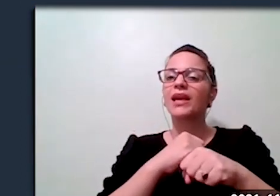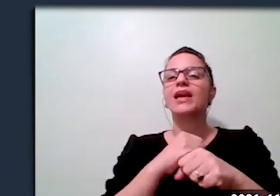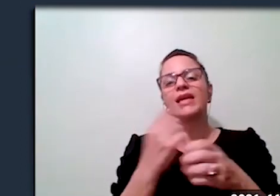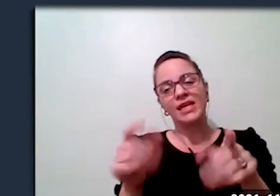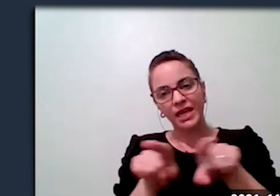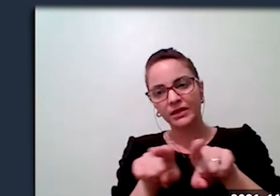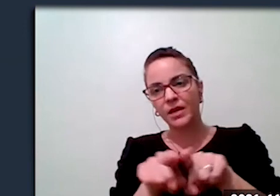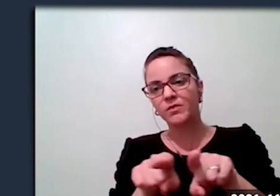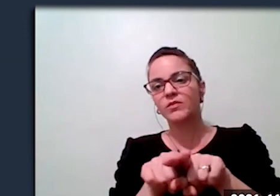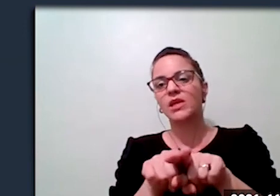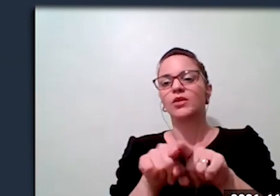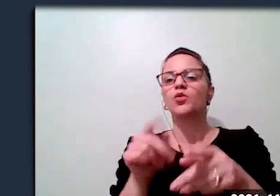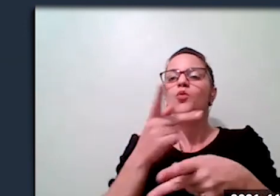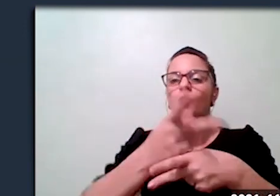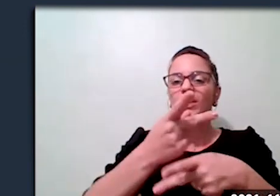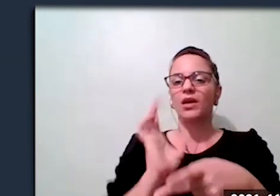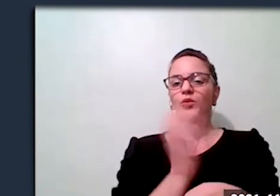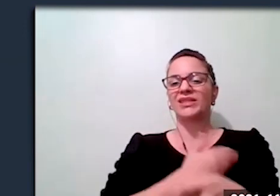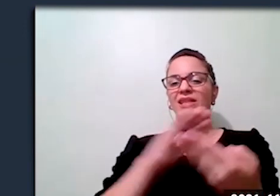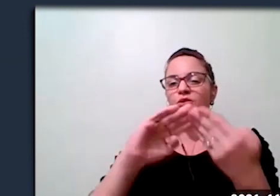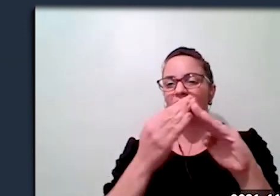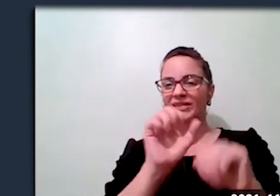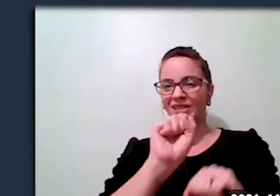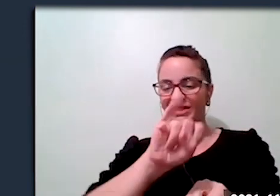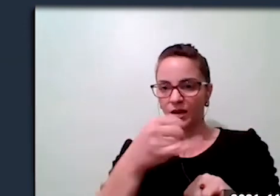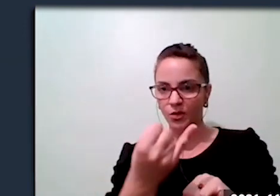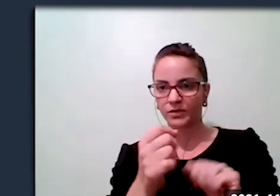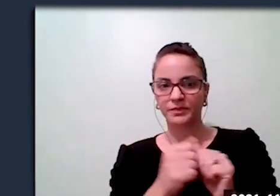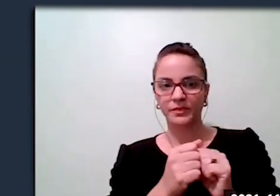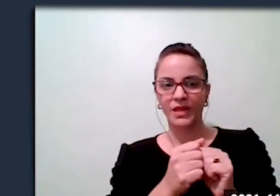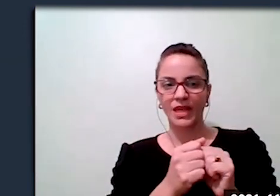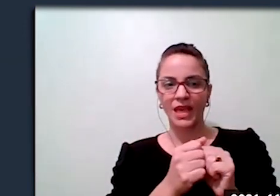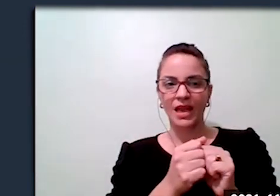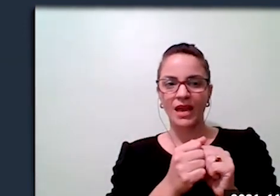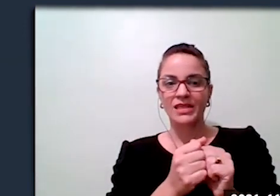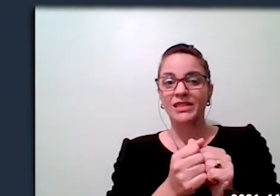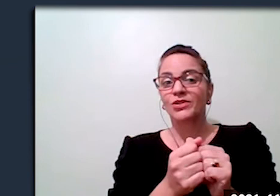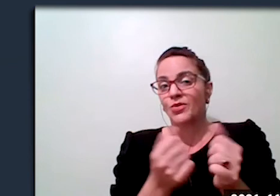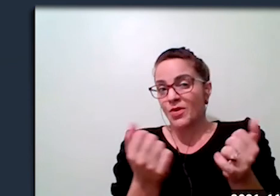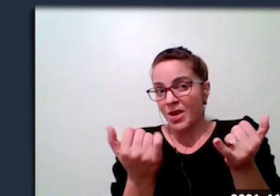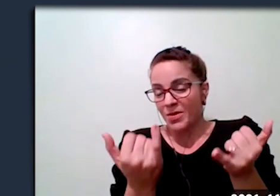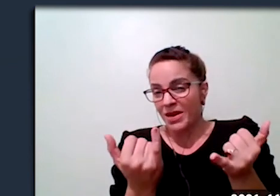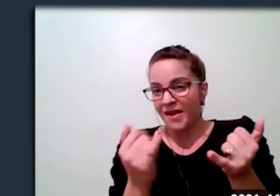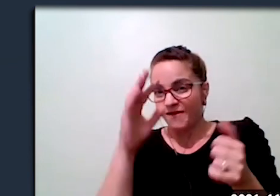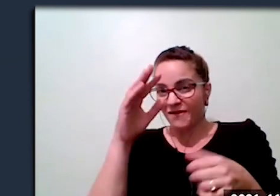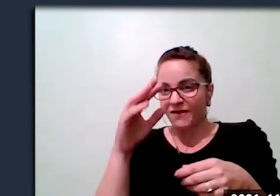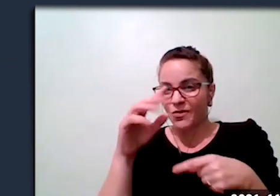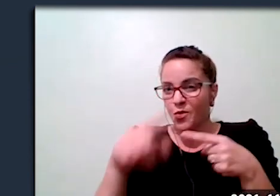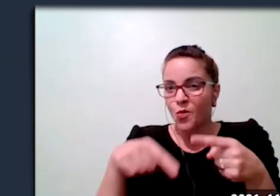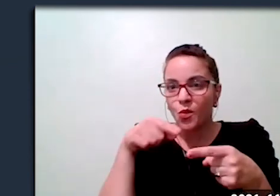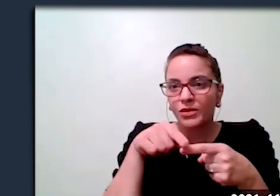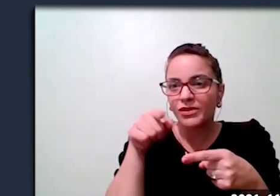ciudad de San Juan. Y bajo esa, bajo la tutela de esa